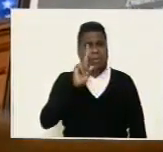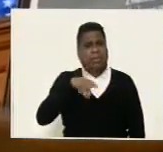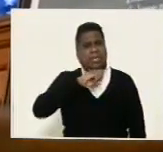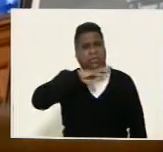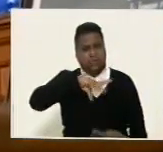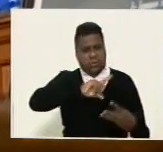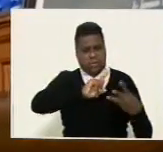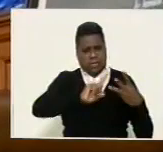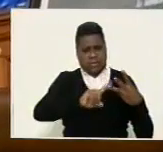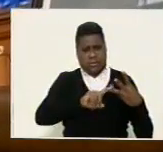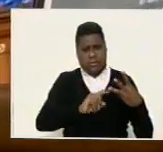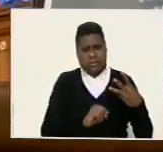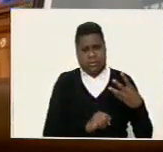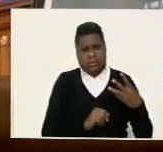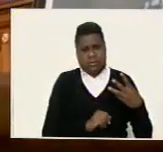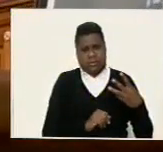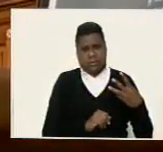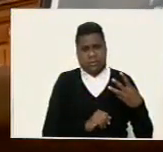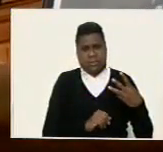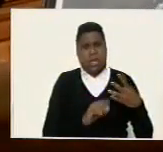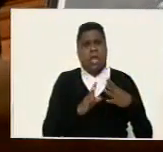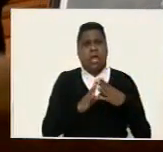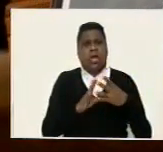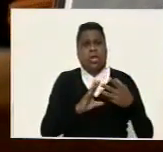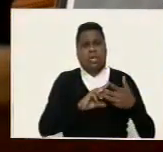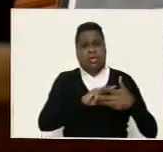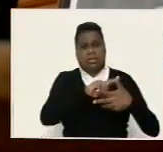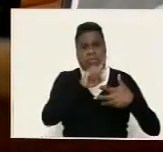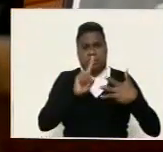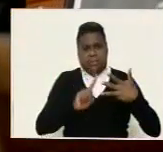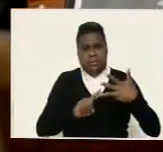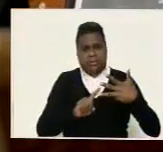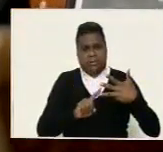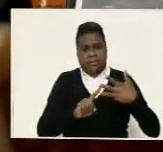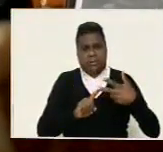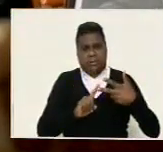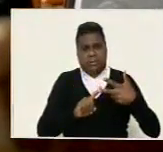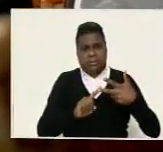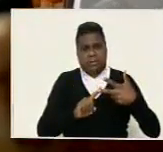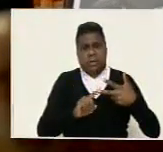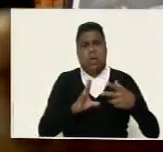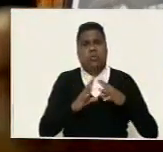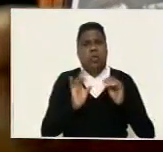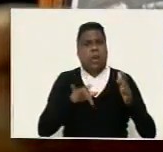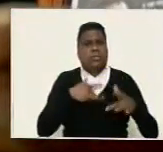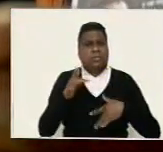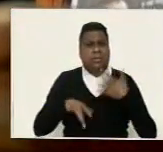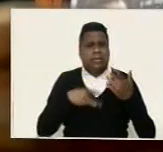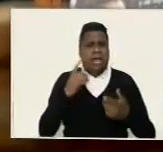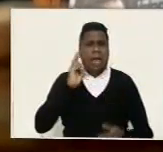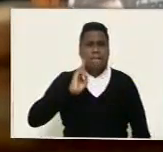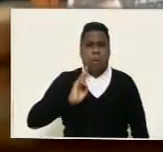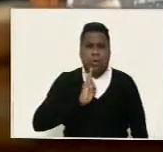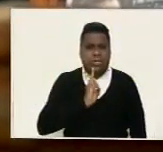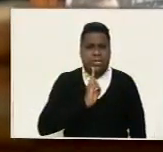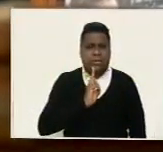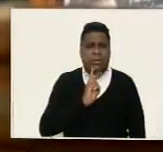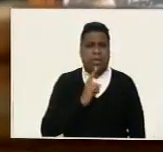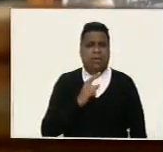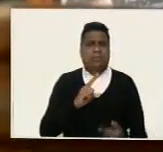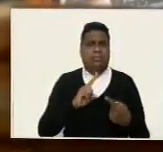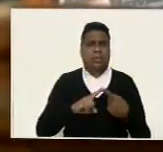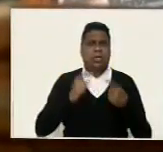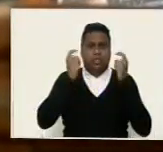históricamente toda la actividad que tuvo que desarrollar Bolívar con Sucre, con Miranda, con José